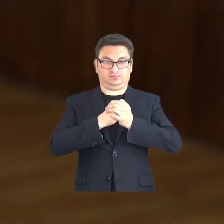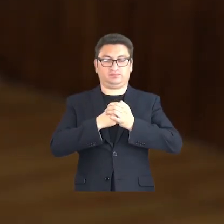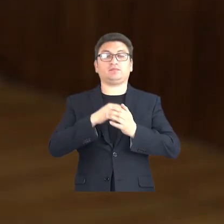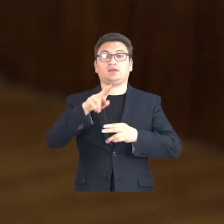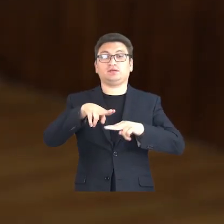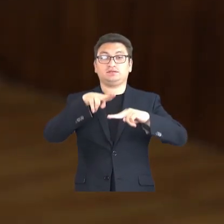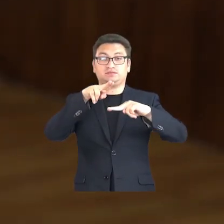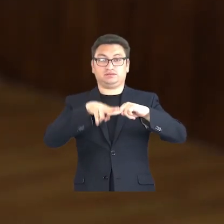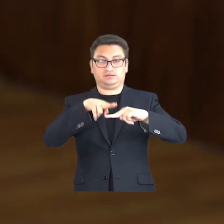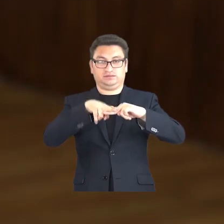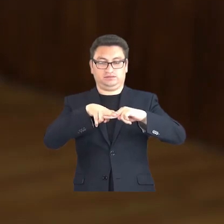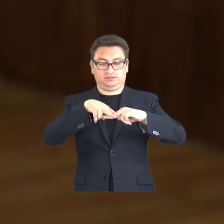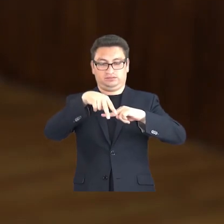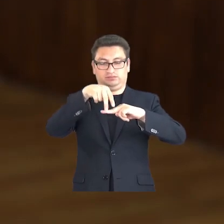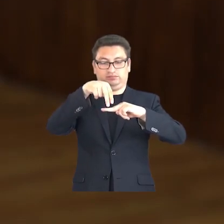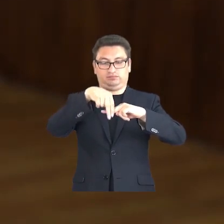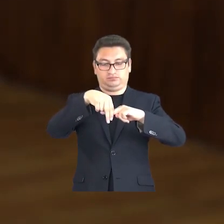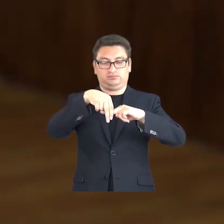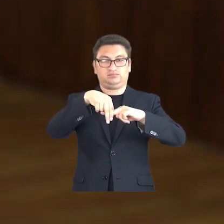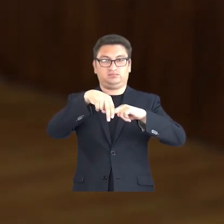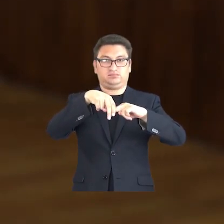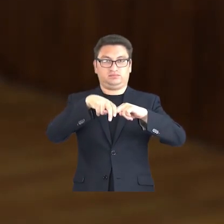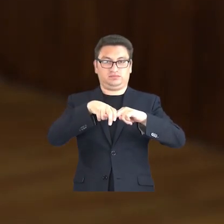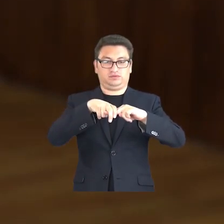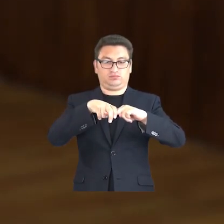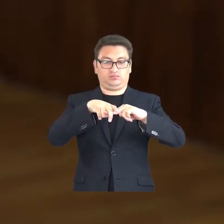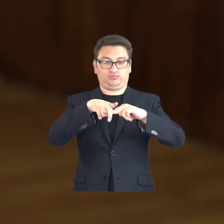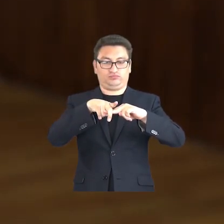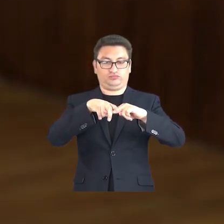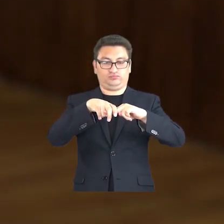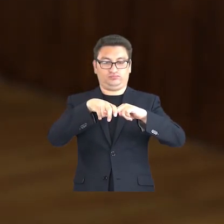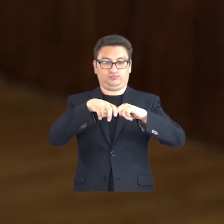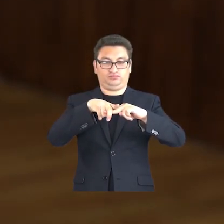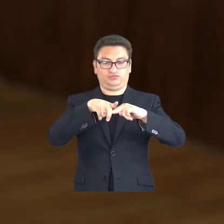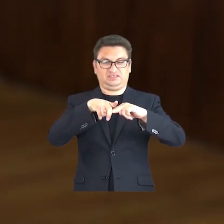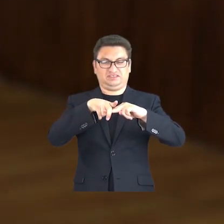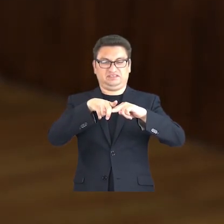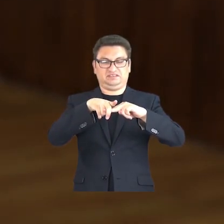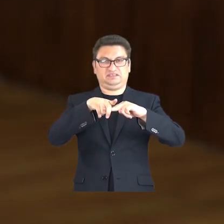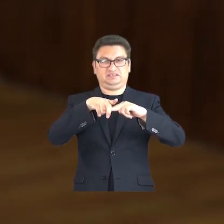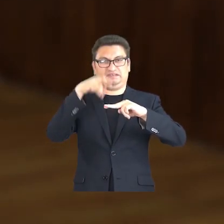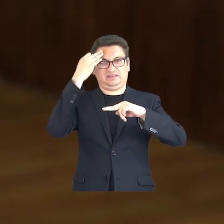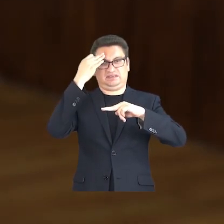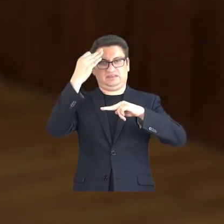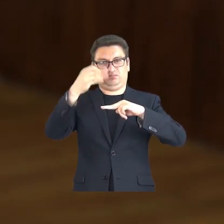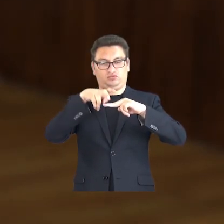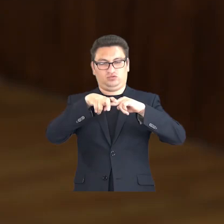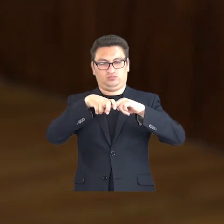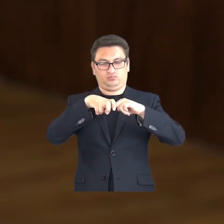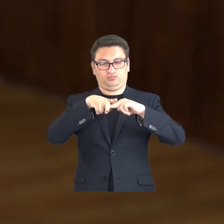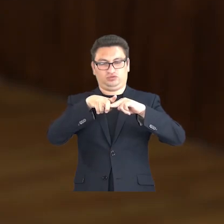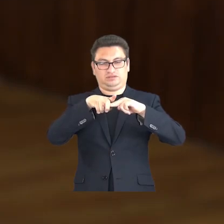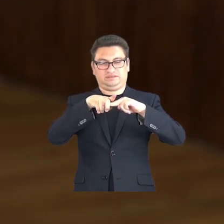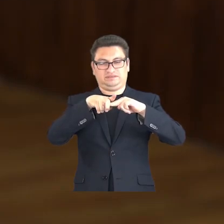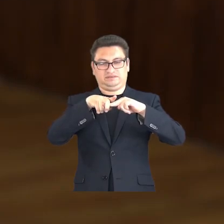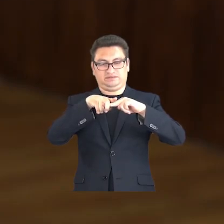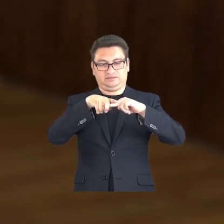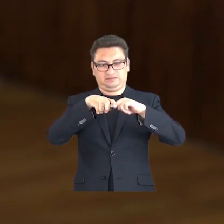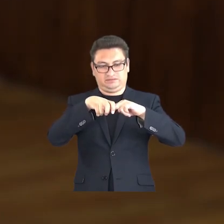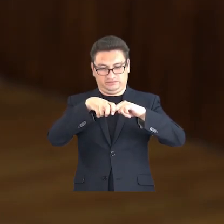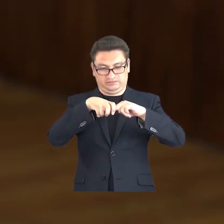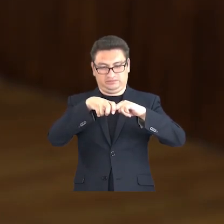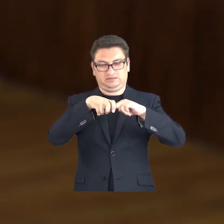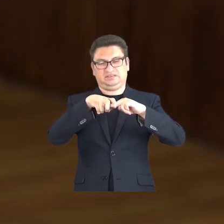Siéntate en una silla con los pies juntos. Estira una rodilla y mantén la pierna estirada por un momento. Luego bájala